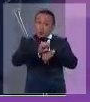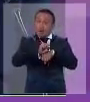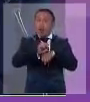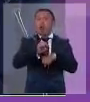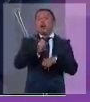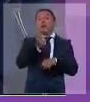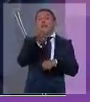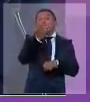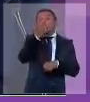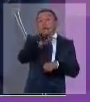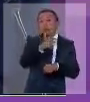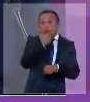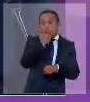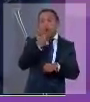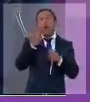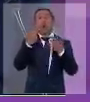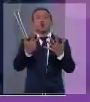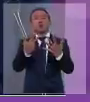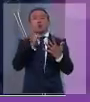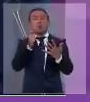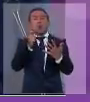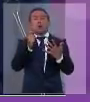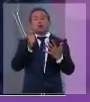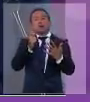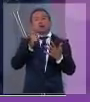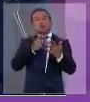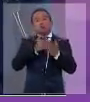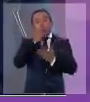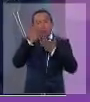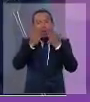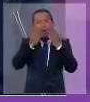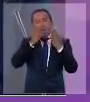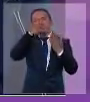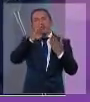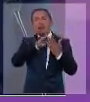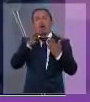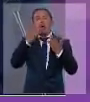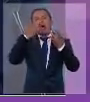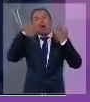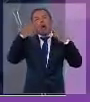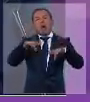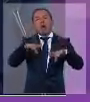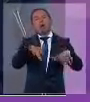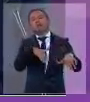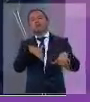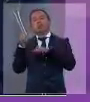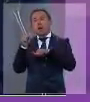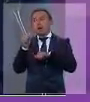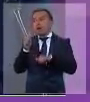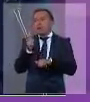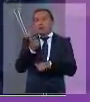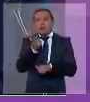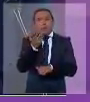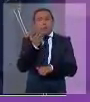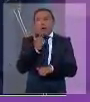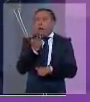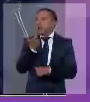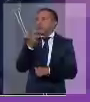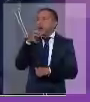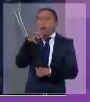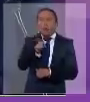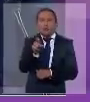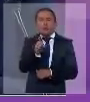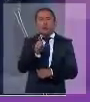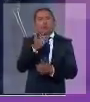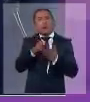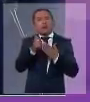conocimientos necesarios del nivel educativo y se van. No es solo por un tema de dinero, sino también es un tema de que no pueden seguir en la